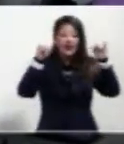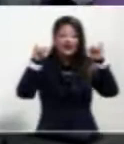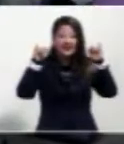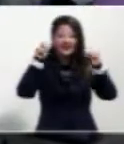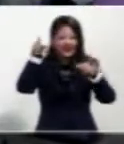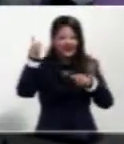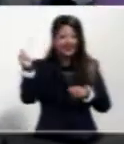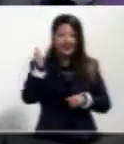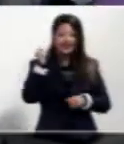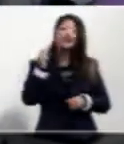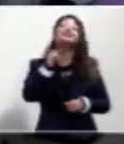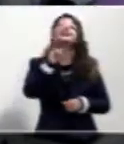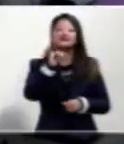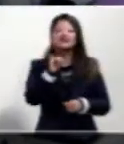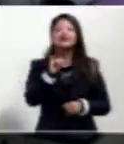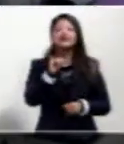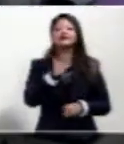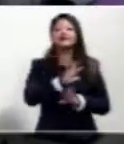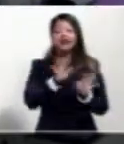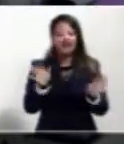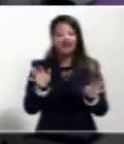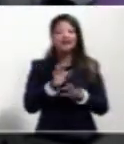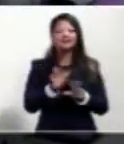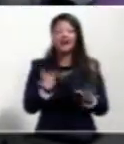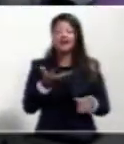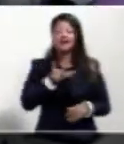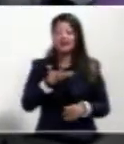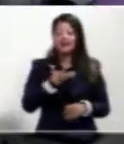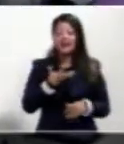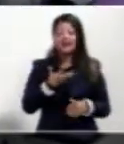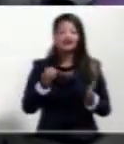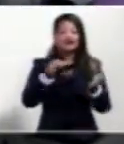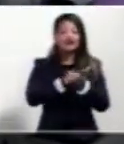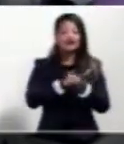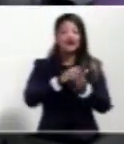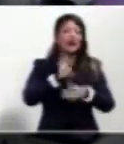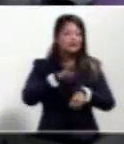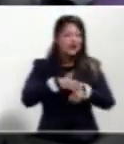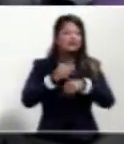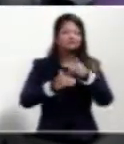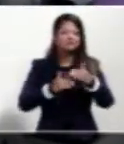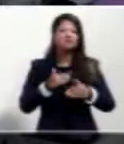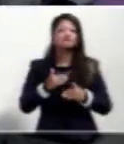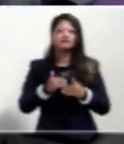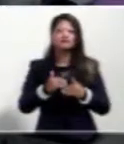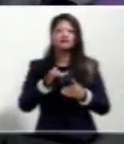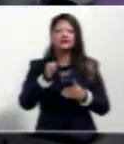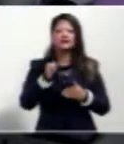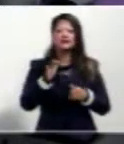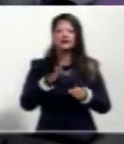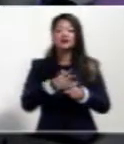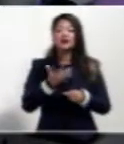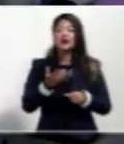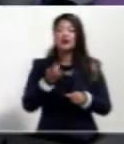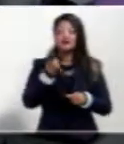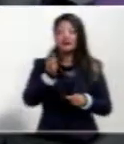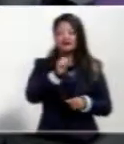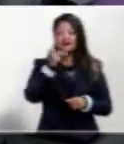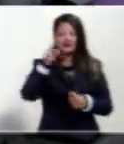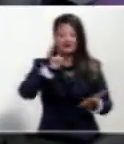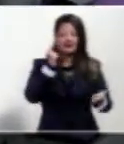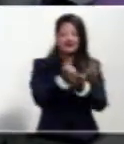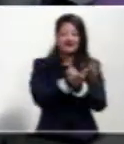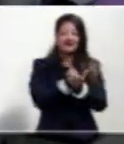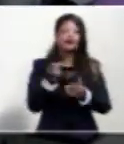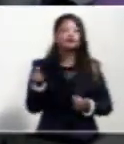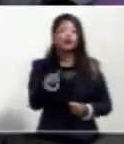ahí en Tarímbaro. Sí, ya se tiene el proceso un poquito muy avanzado en cuestión de la marca colectiva, también lo que es la